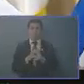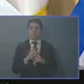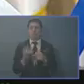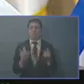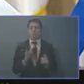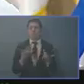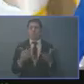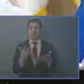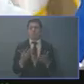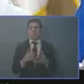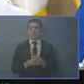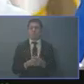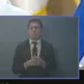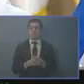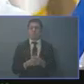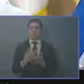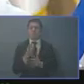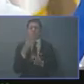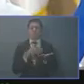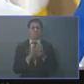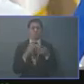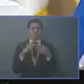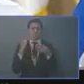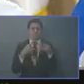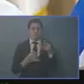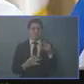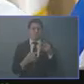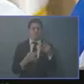logrado a través de ese proyecto de ley.